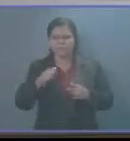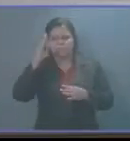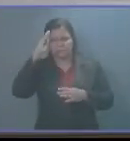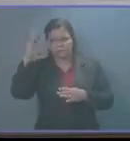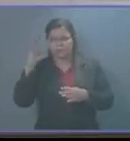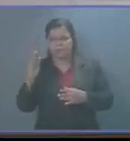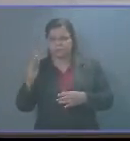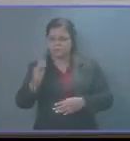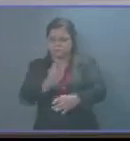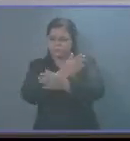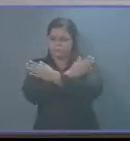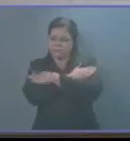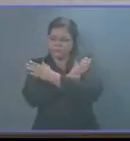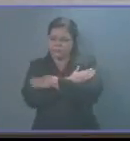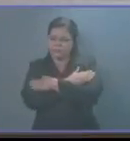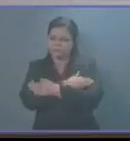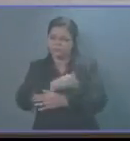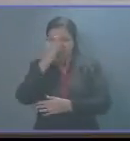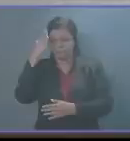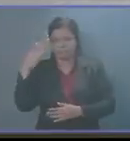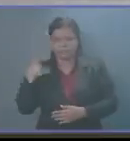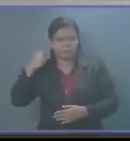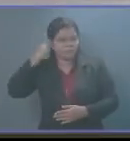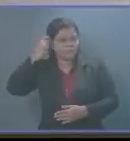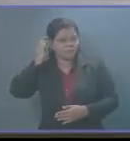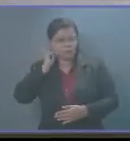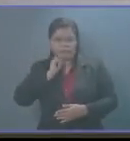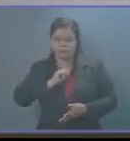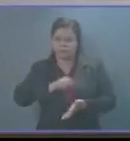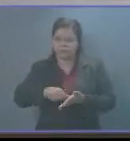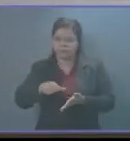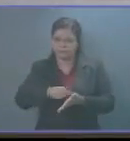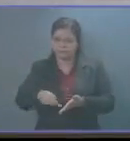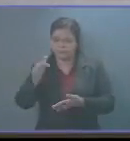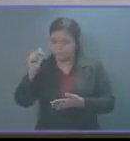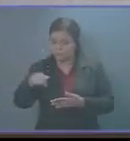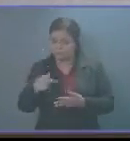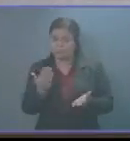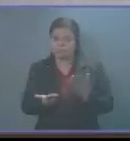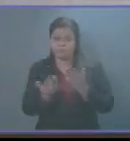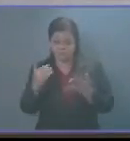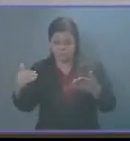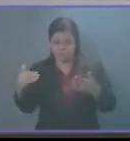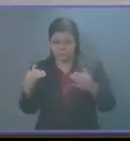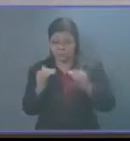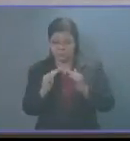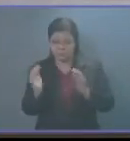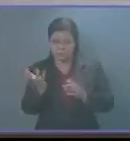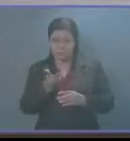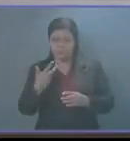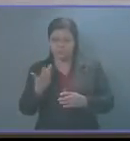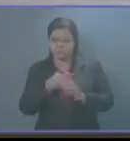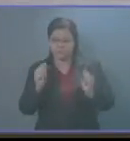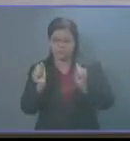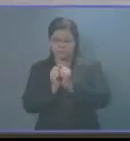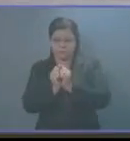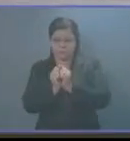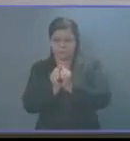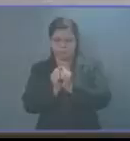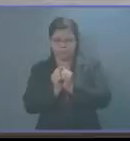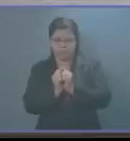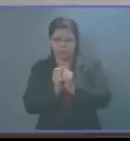fraterno. Señoras alcaldesas y alcaldes que pueden estarnos acompañando en esta mañana.